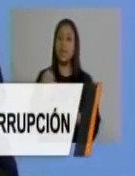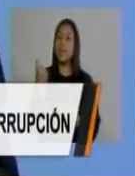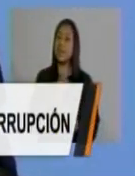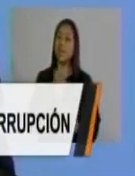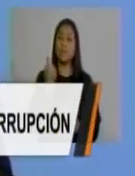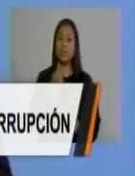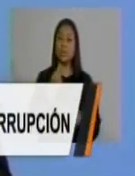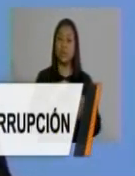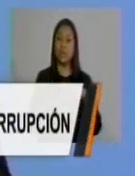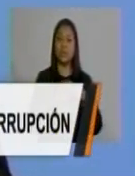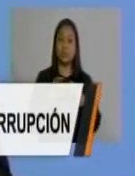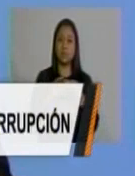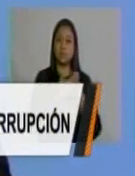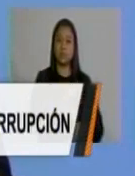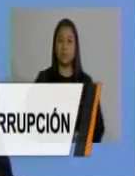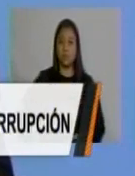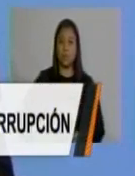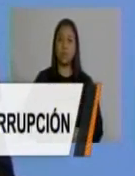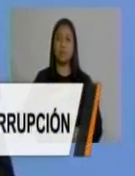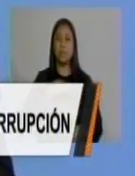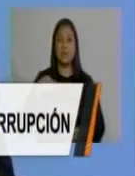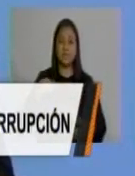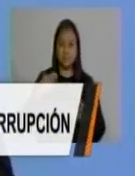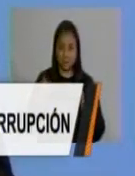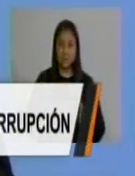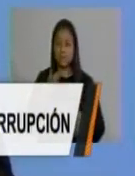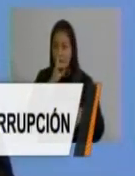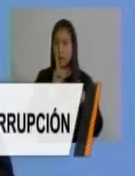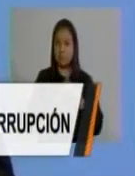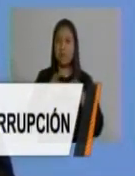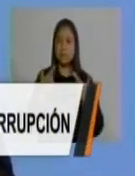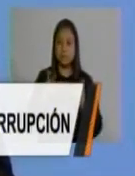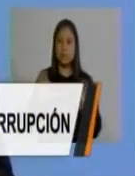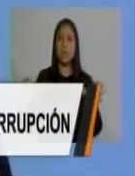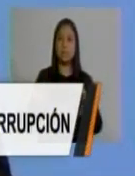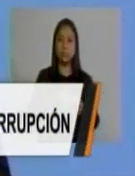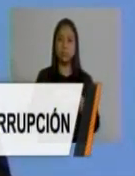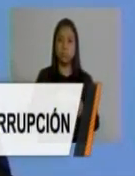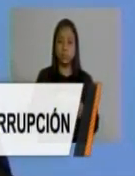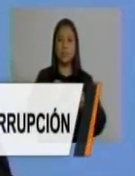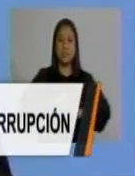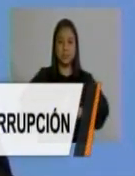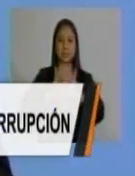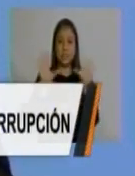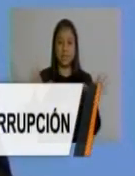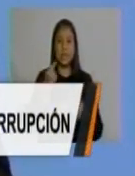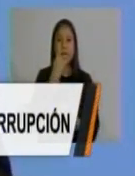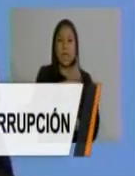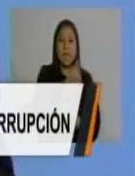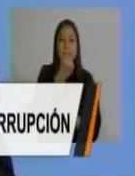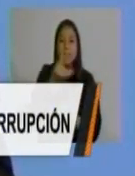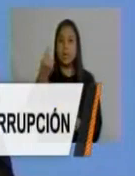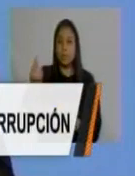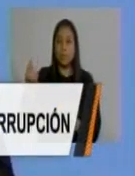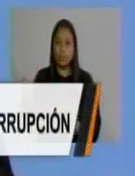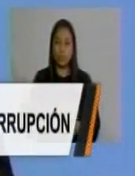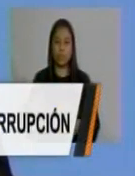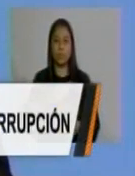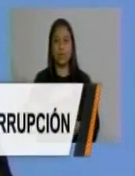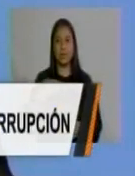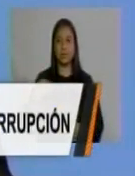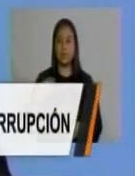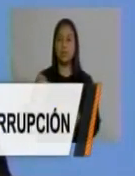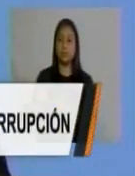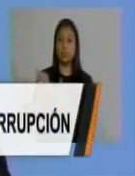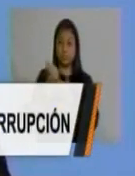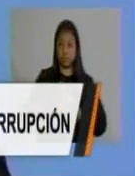dependencias públicas, en todos los ministerios, se abrirán comités de transparencia en cada una de las instituciones que nos